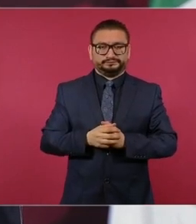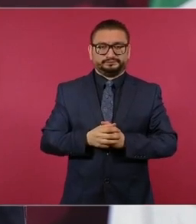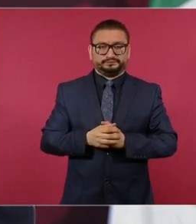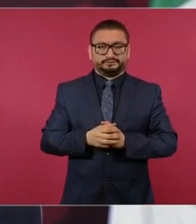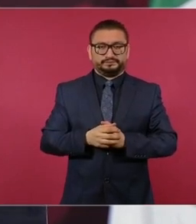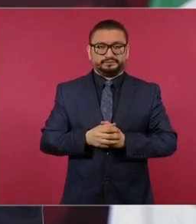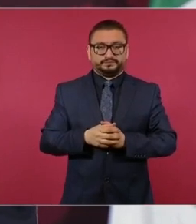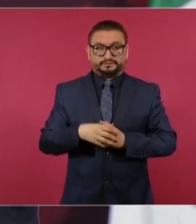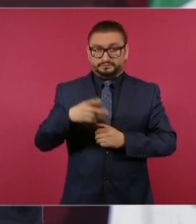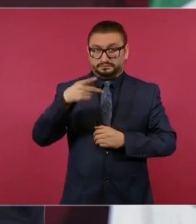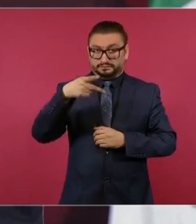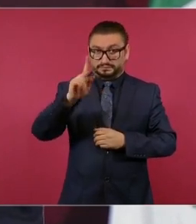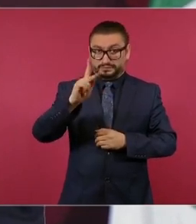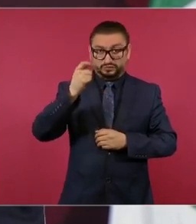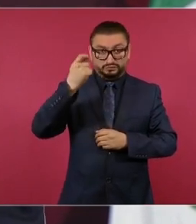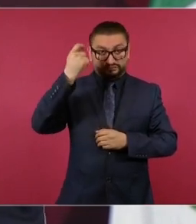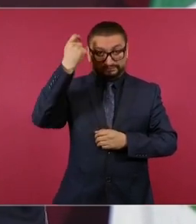pero con